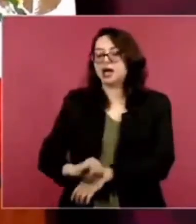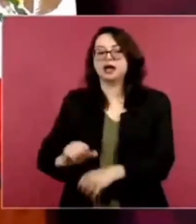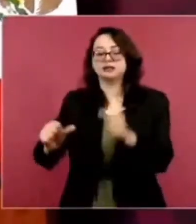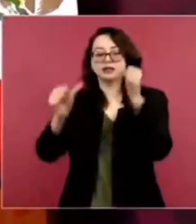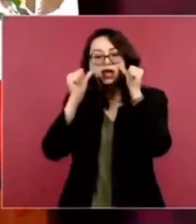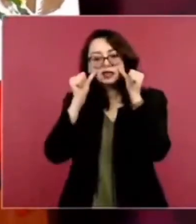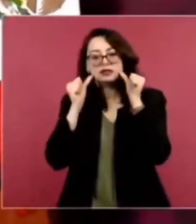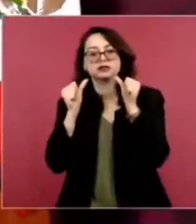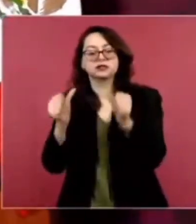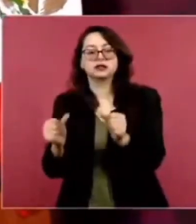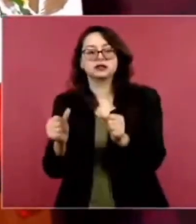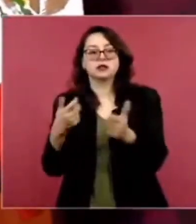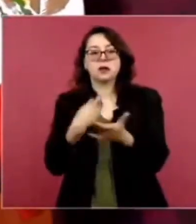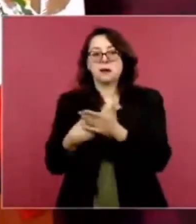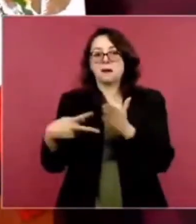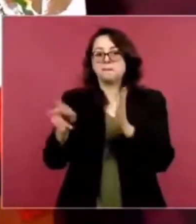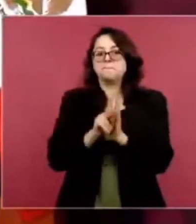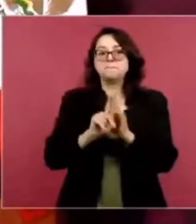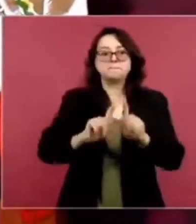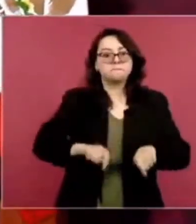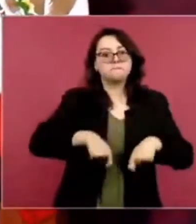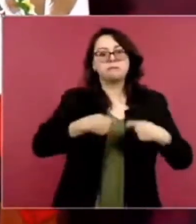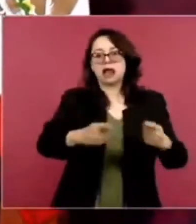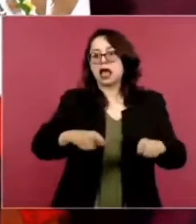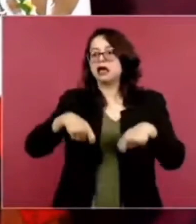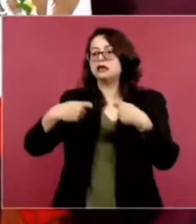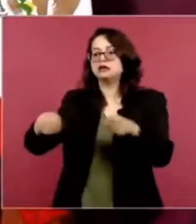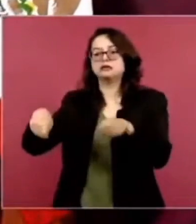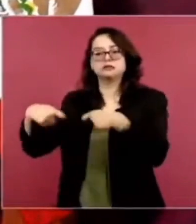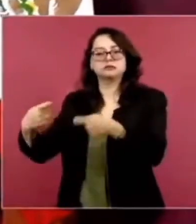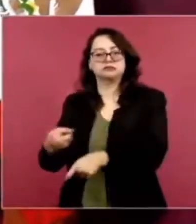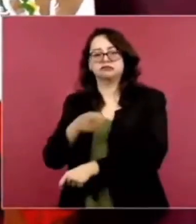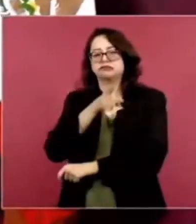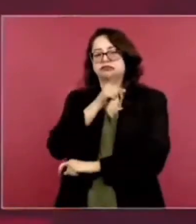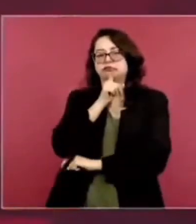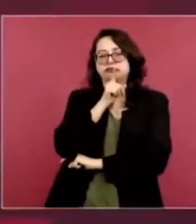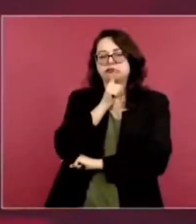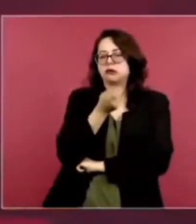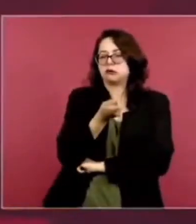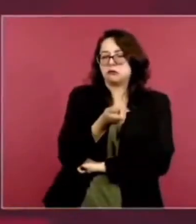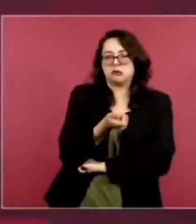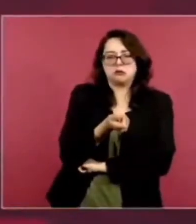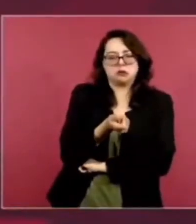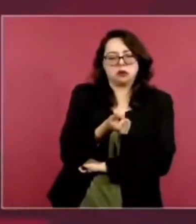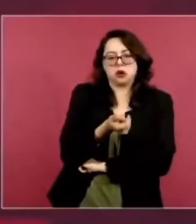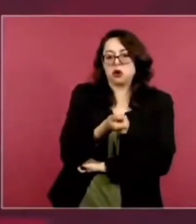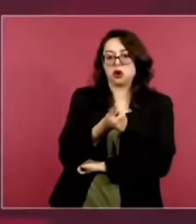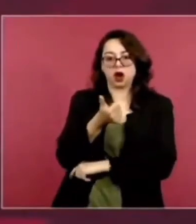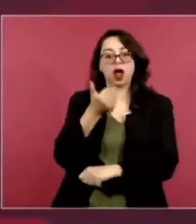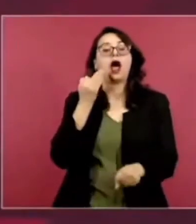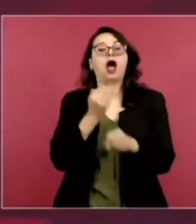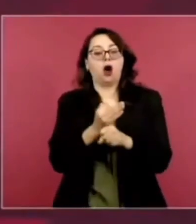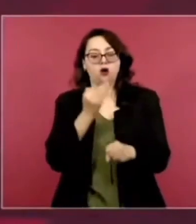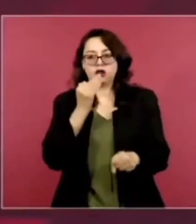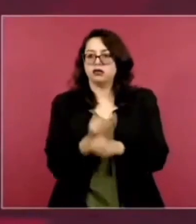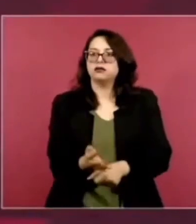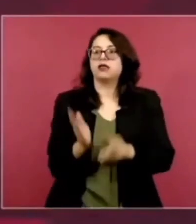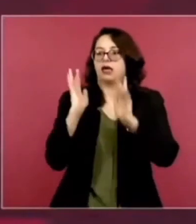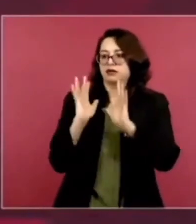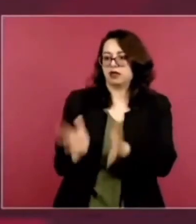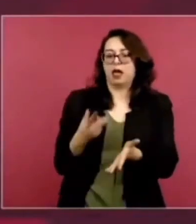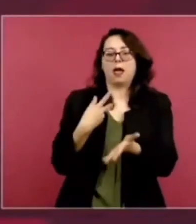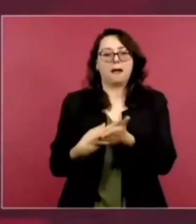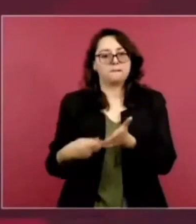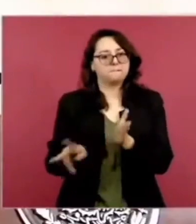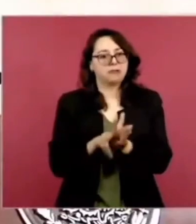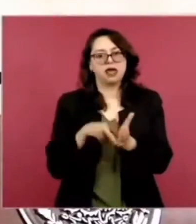en la cantidad que se está haciendo ahora. Y lo mismo con los trabajadores de